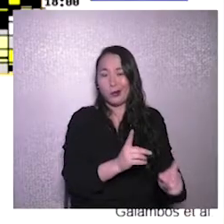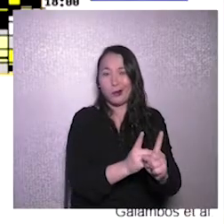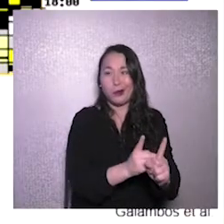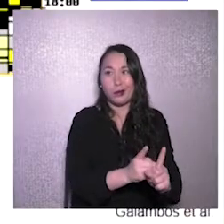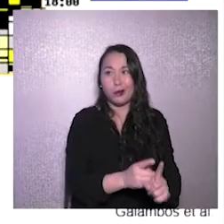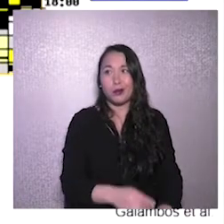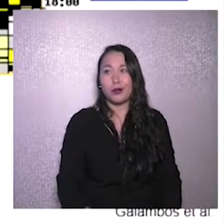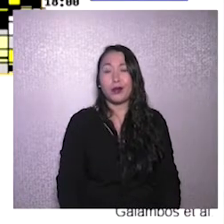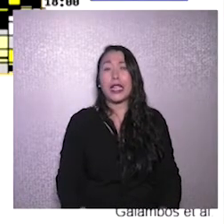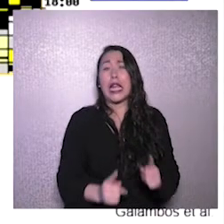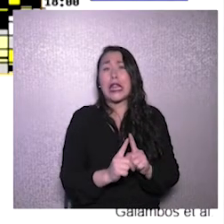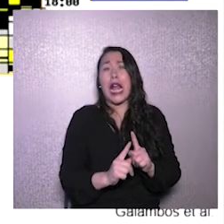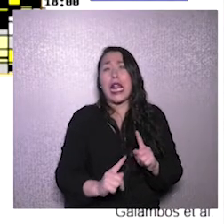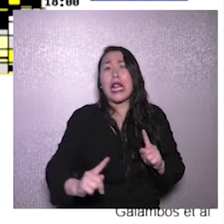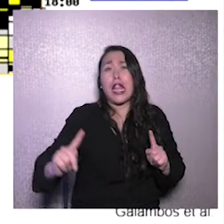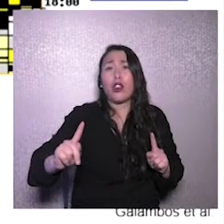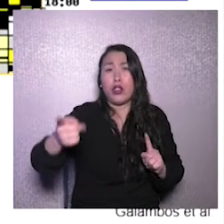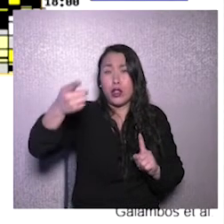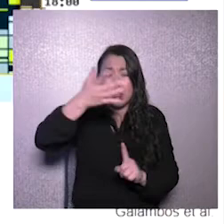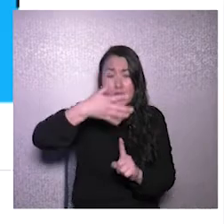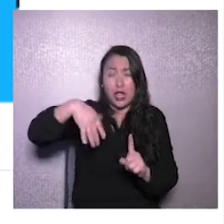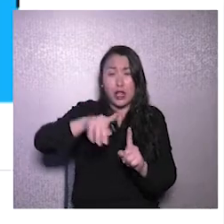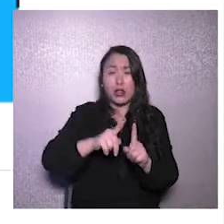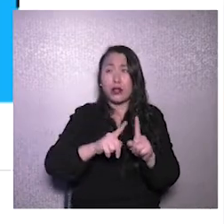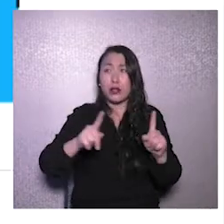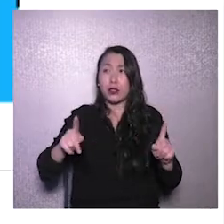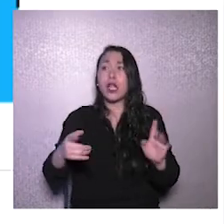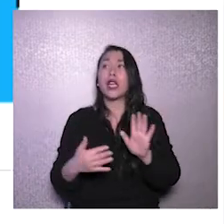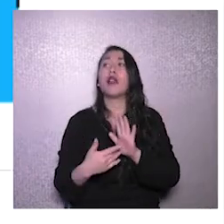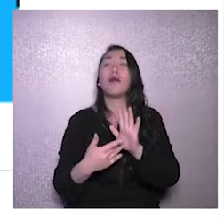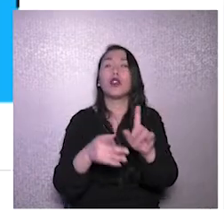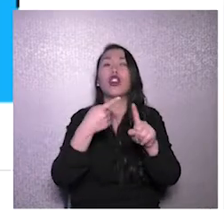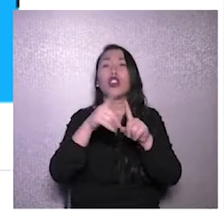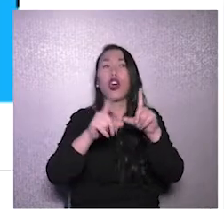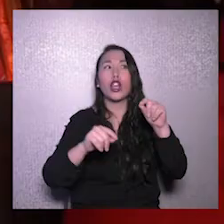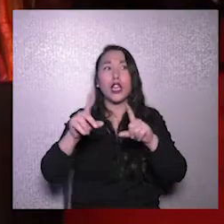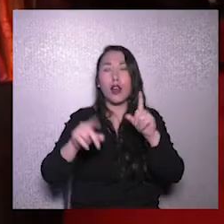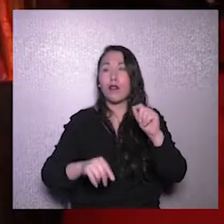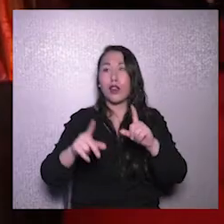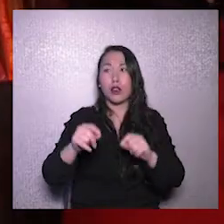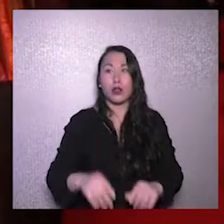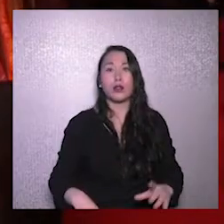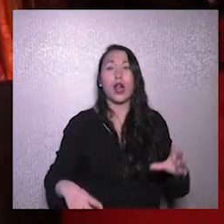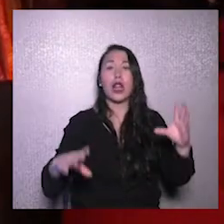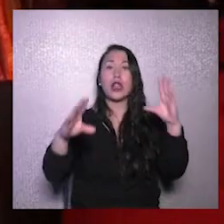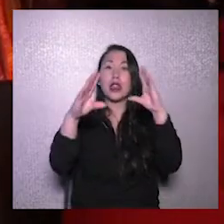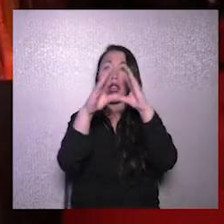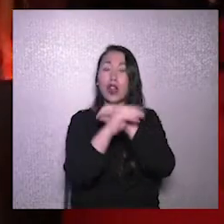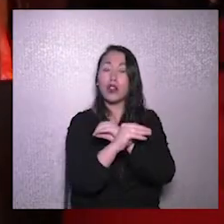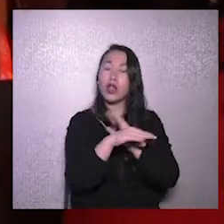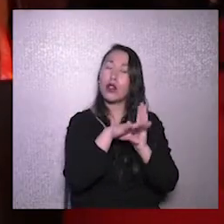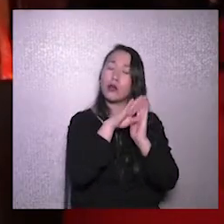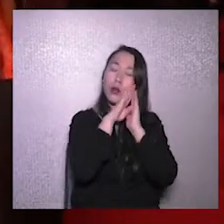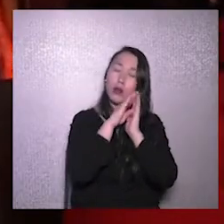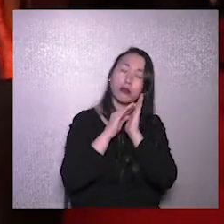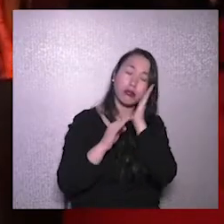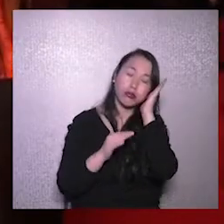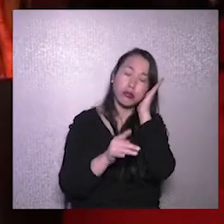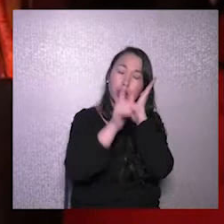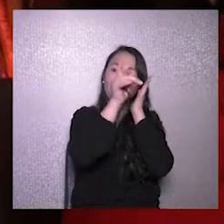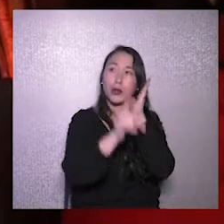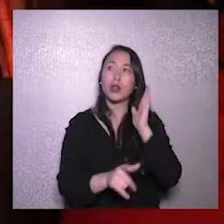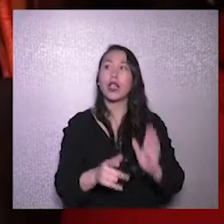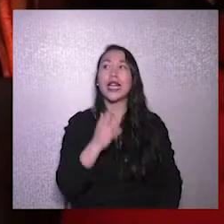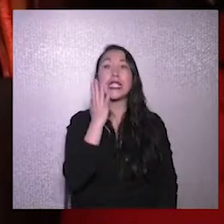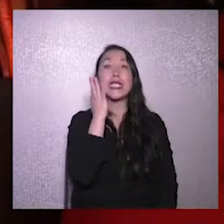Ahora, ¿qué tan lejos estamos de eso? Bueno, ahí les muestro la siguiente, porque el gráfico de la noche de un sueño de un individuo, el celeste